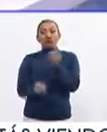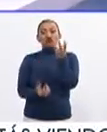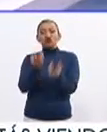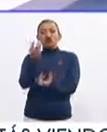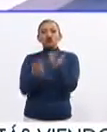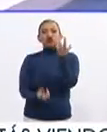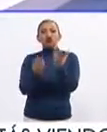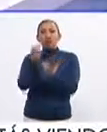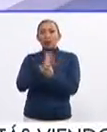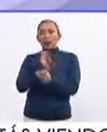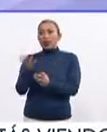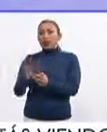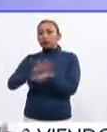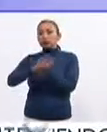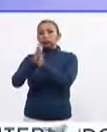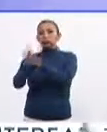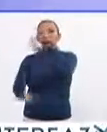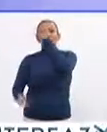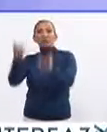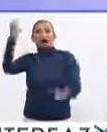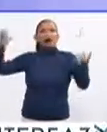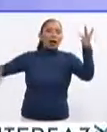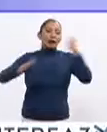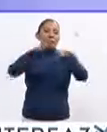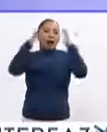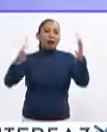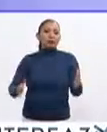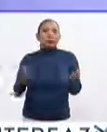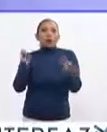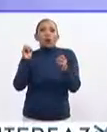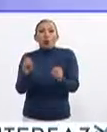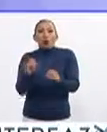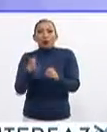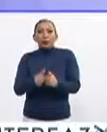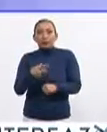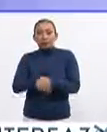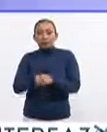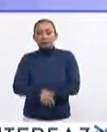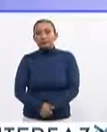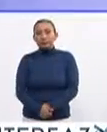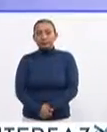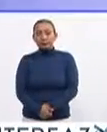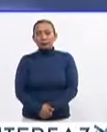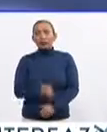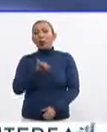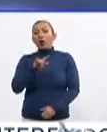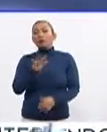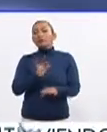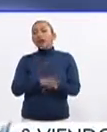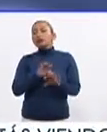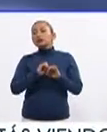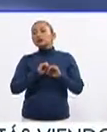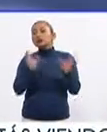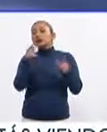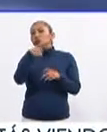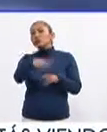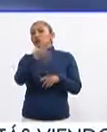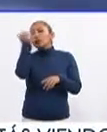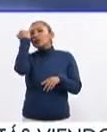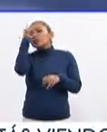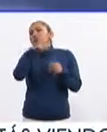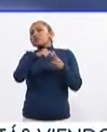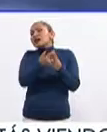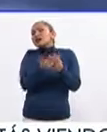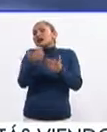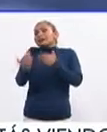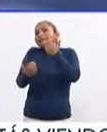encendido y podía ocasionar pérdidas materiales o claro, incendios. Claro. Juan, cuéntanos un poco de dónde surge la idea,